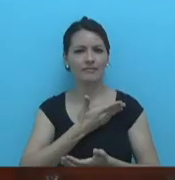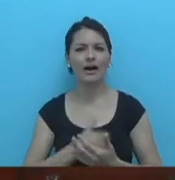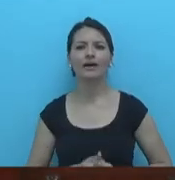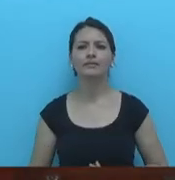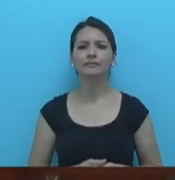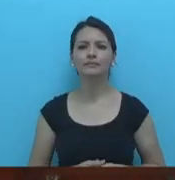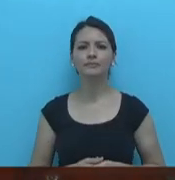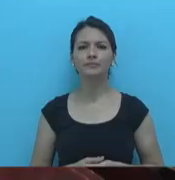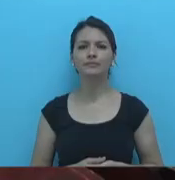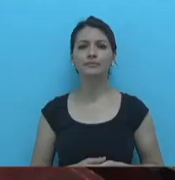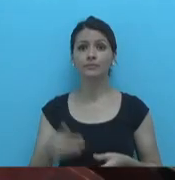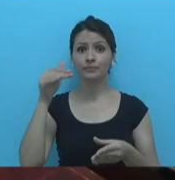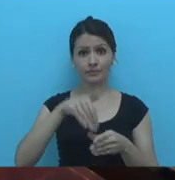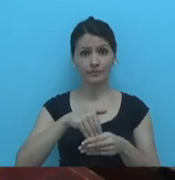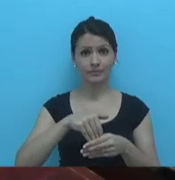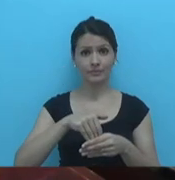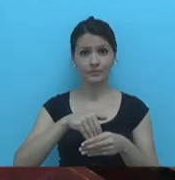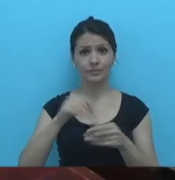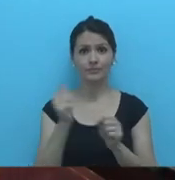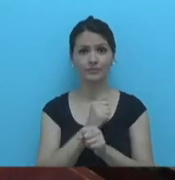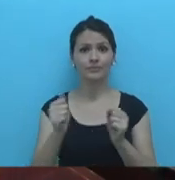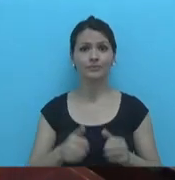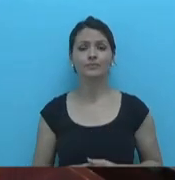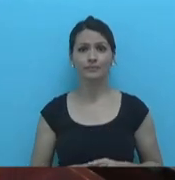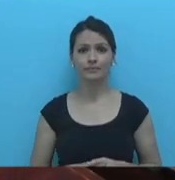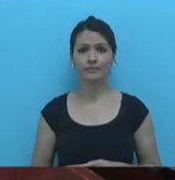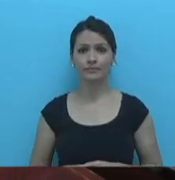sobre tablas, aprobado. A votación el proyecto, aprobado.